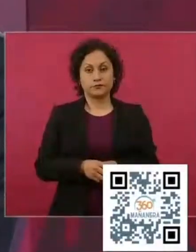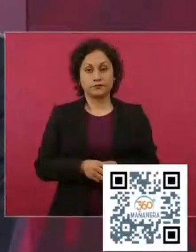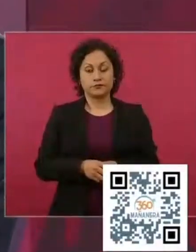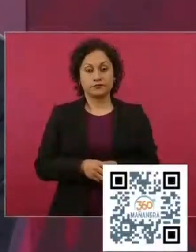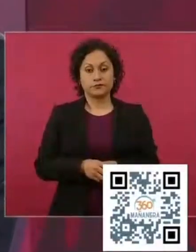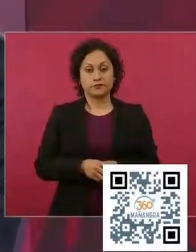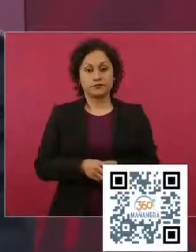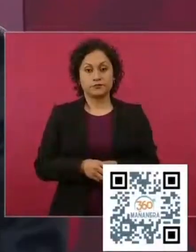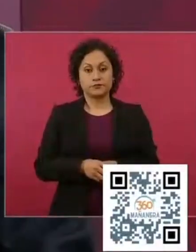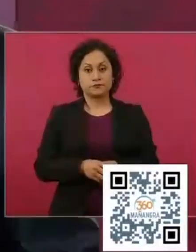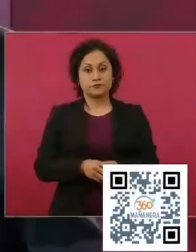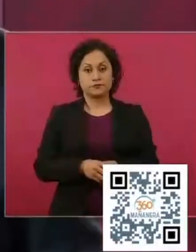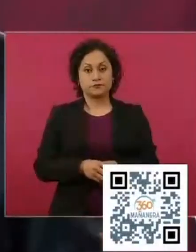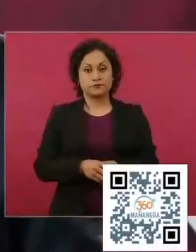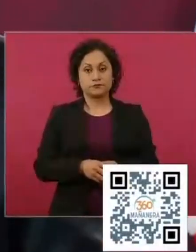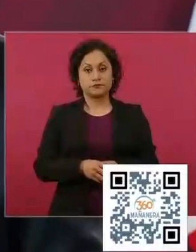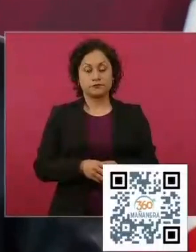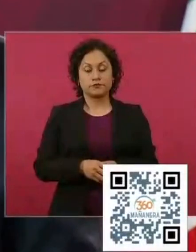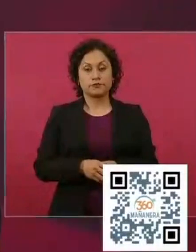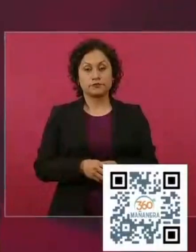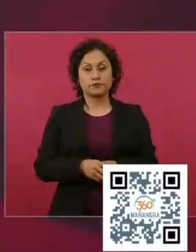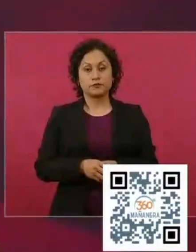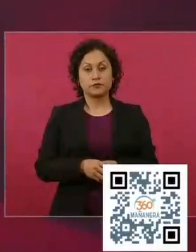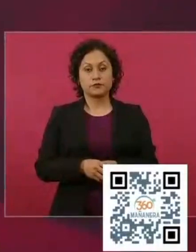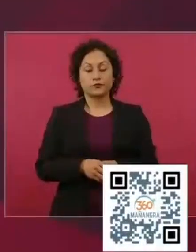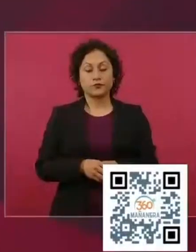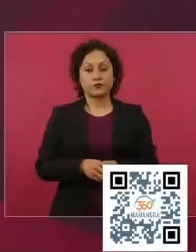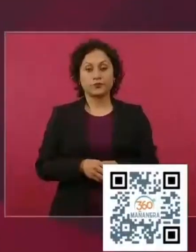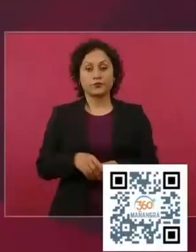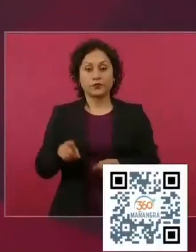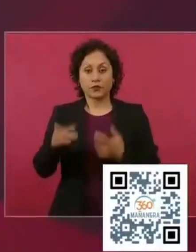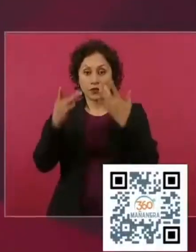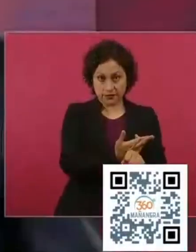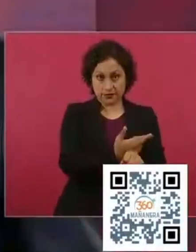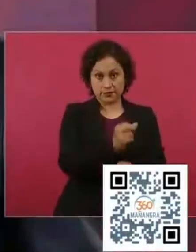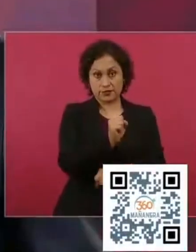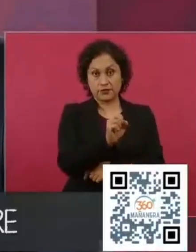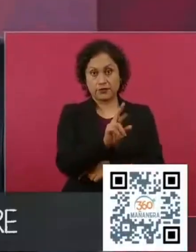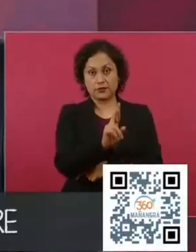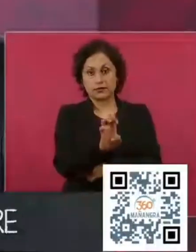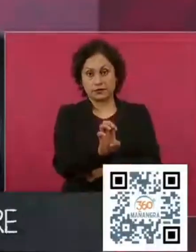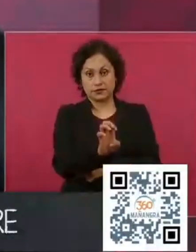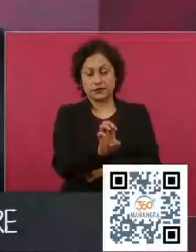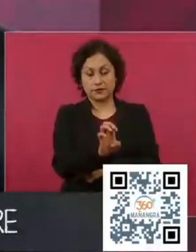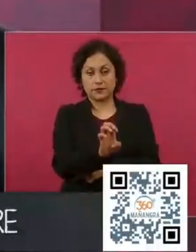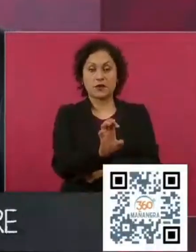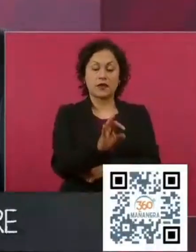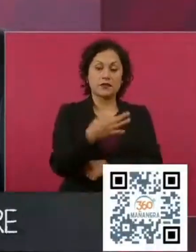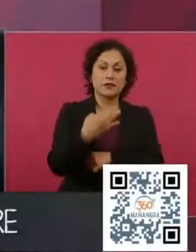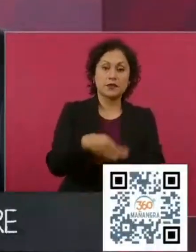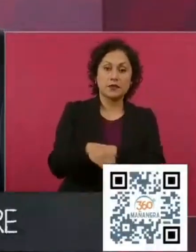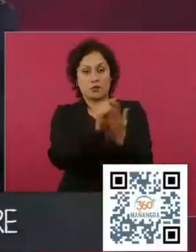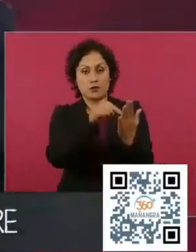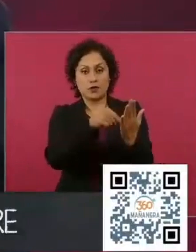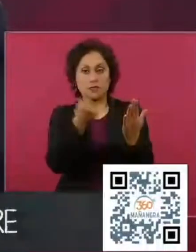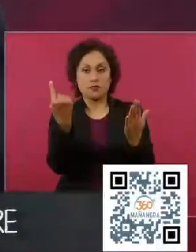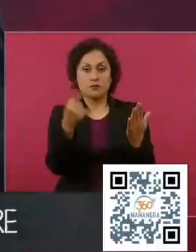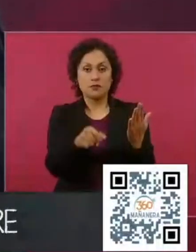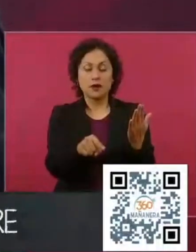ocupa el cargo la nueva secretaria va a estar encargada del